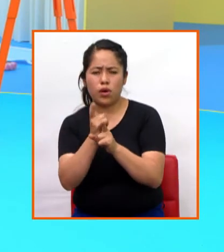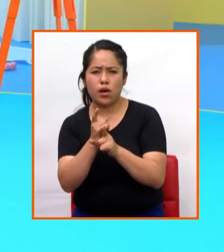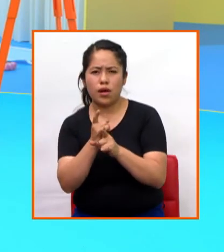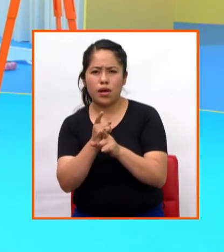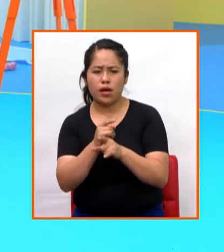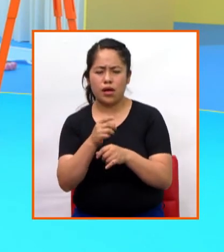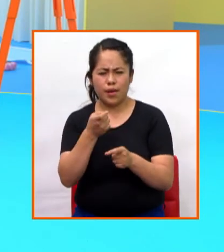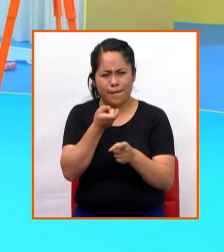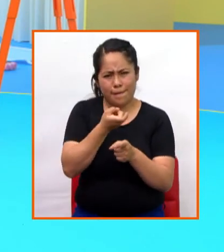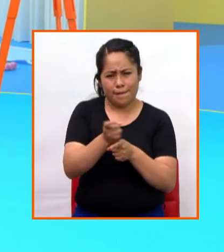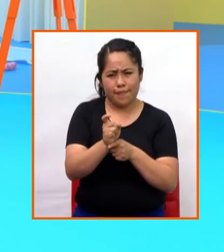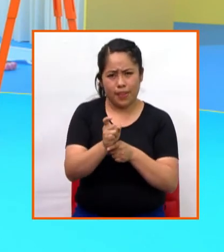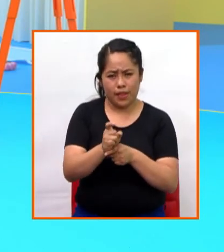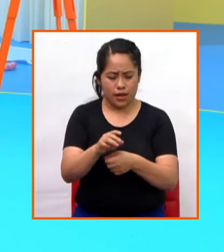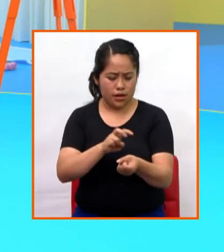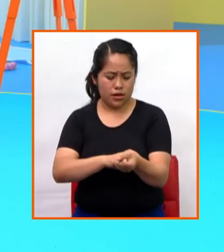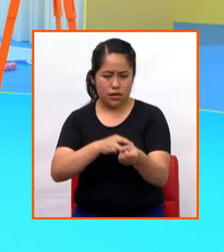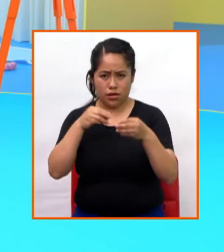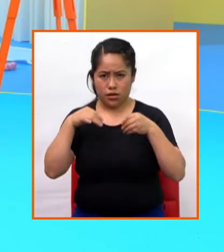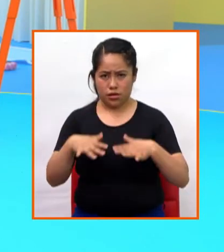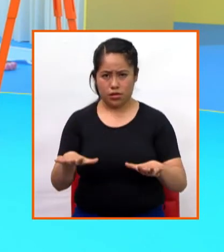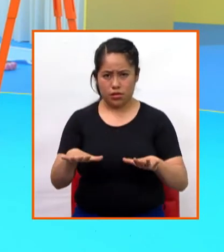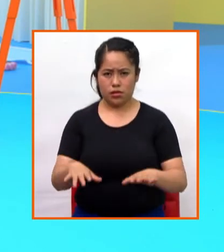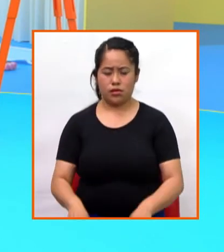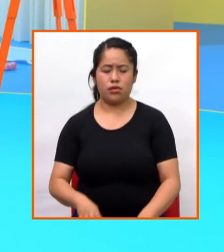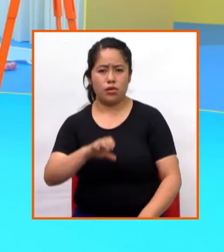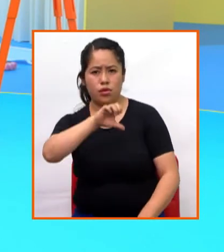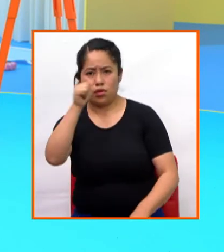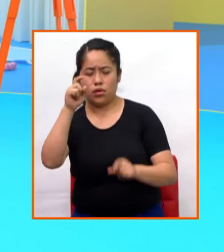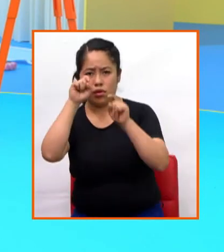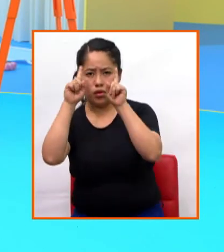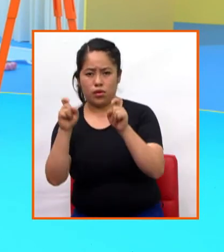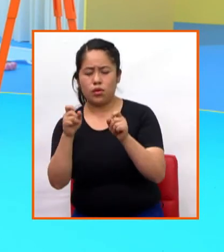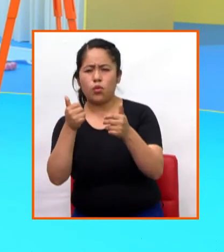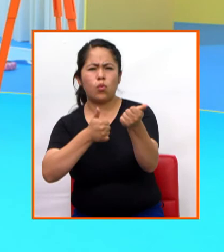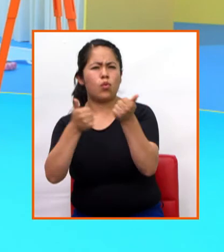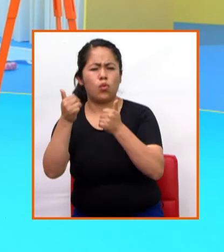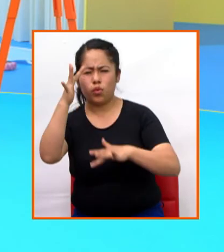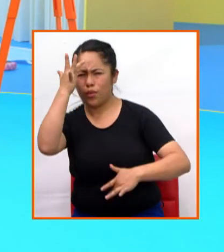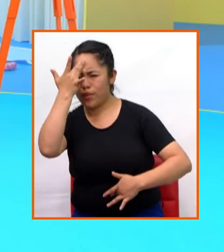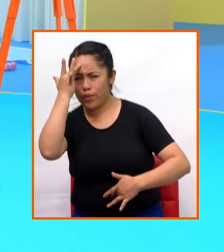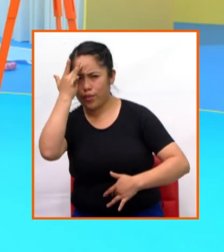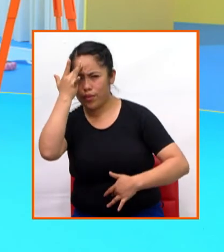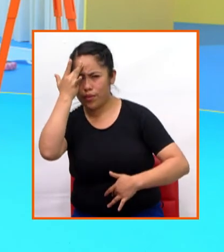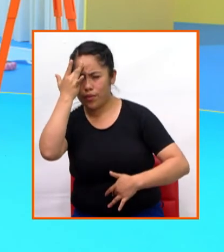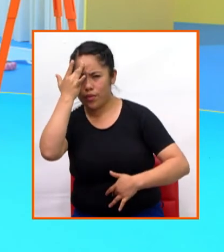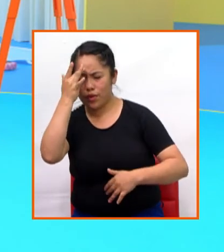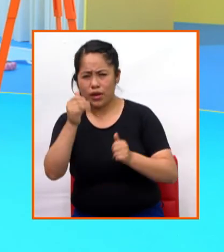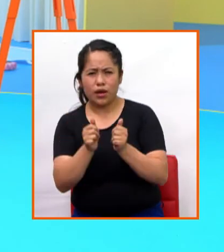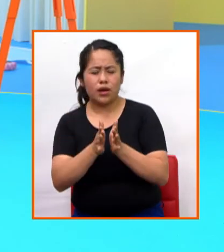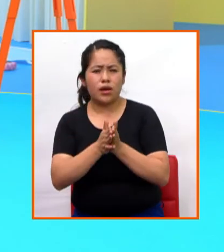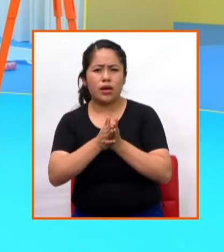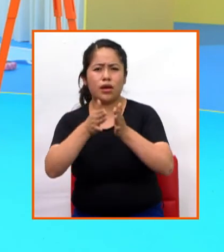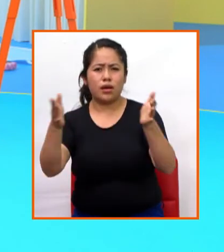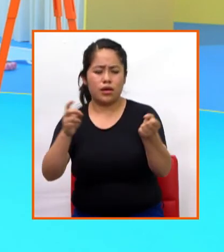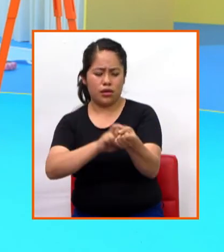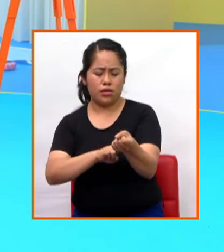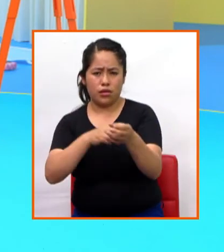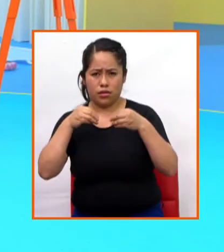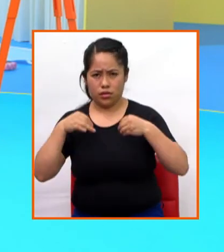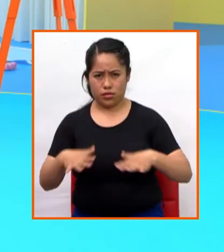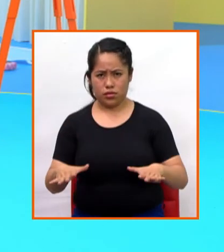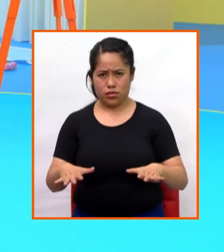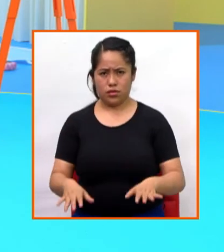sistema nervioso central? La siguiente pregunta: ¿cuáles son las enfermedades más comunes que acompañan al sistema